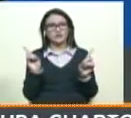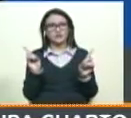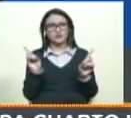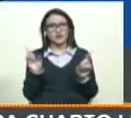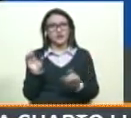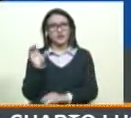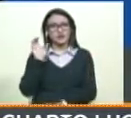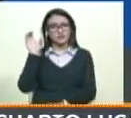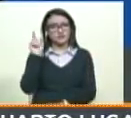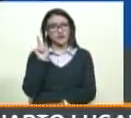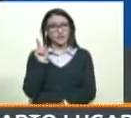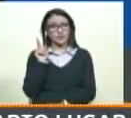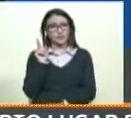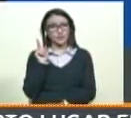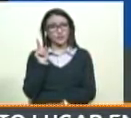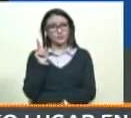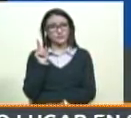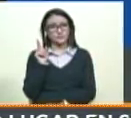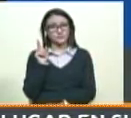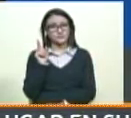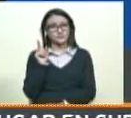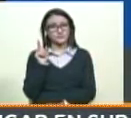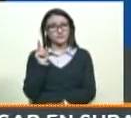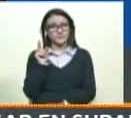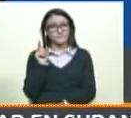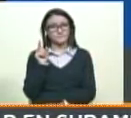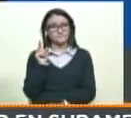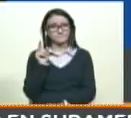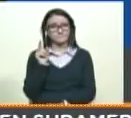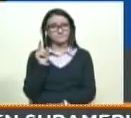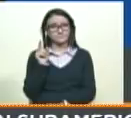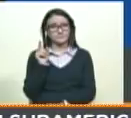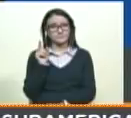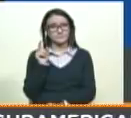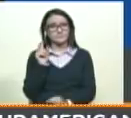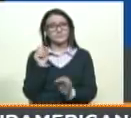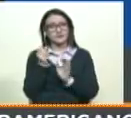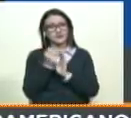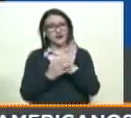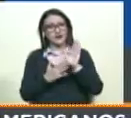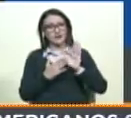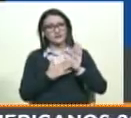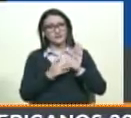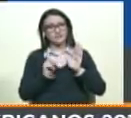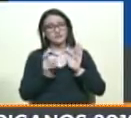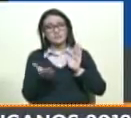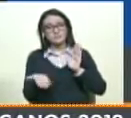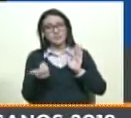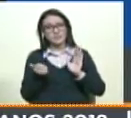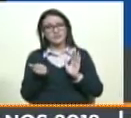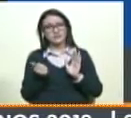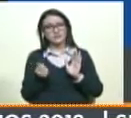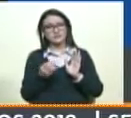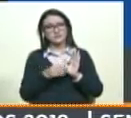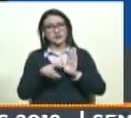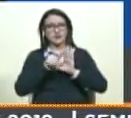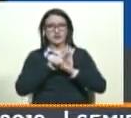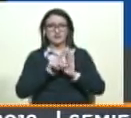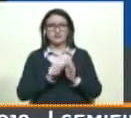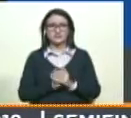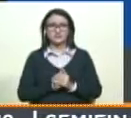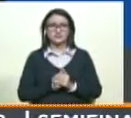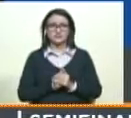Estado, que es sujeto de la aplicación de la Carta, debe solicitar la aplicación de la Carta, debe